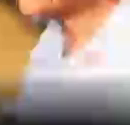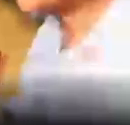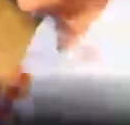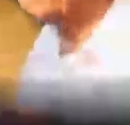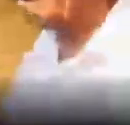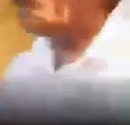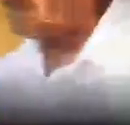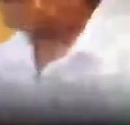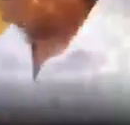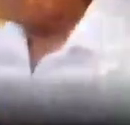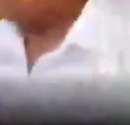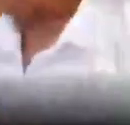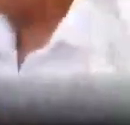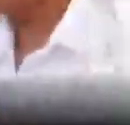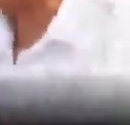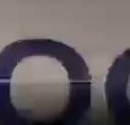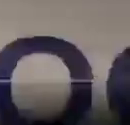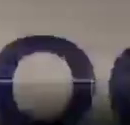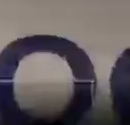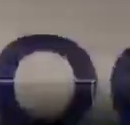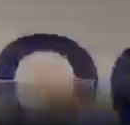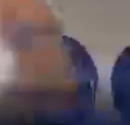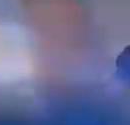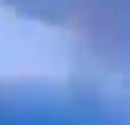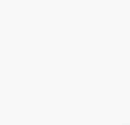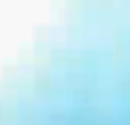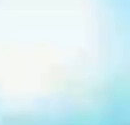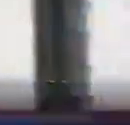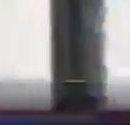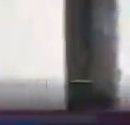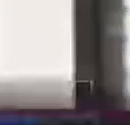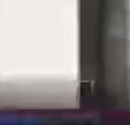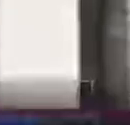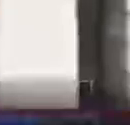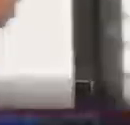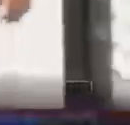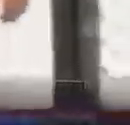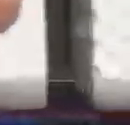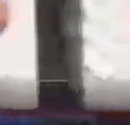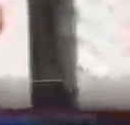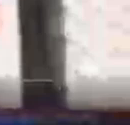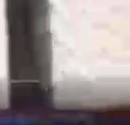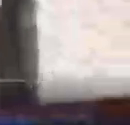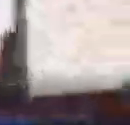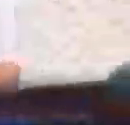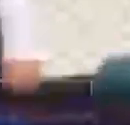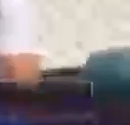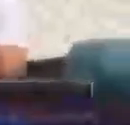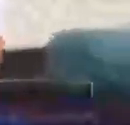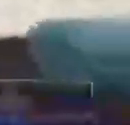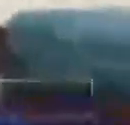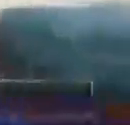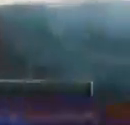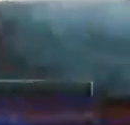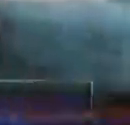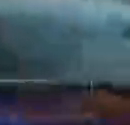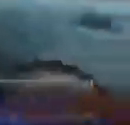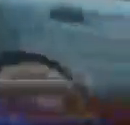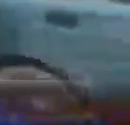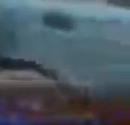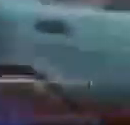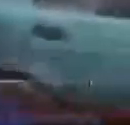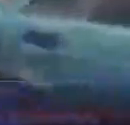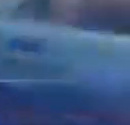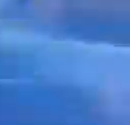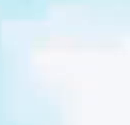República entregó crédito para construcción de viviendas. 40 días de prisión preventiva en Perú para Capaco y